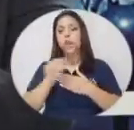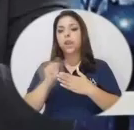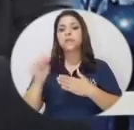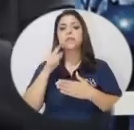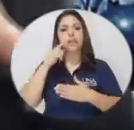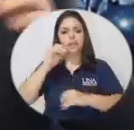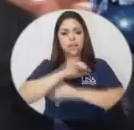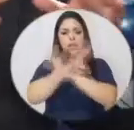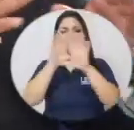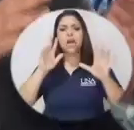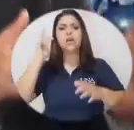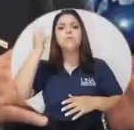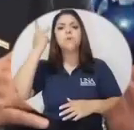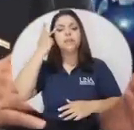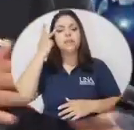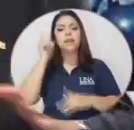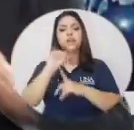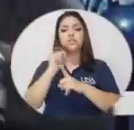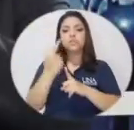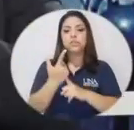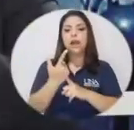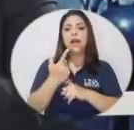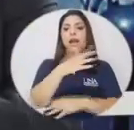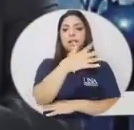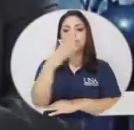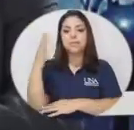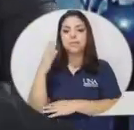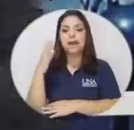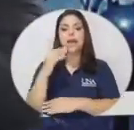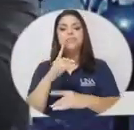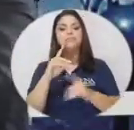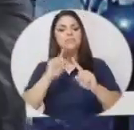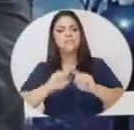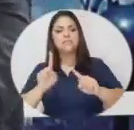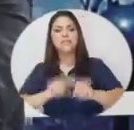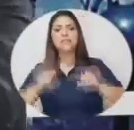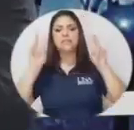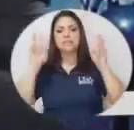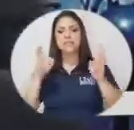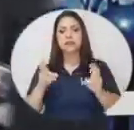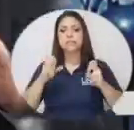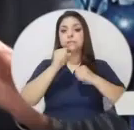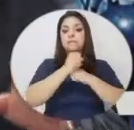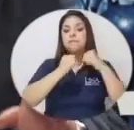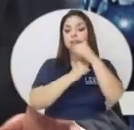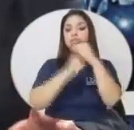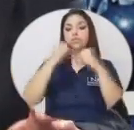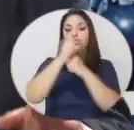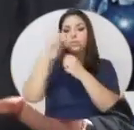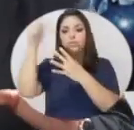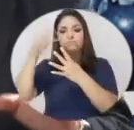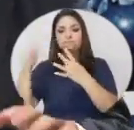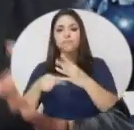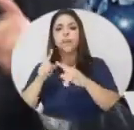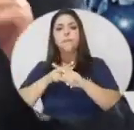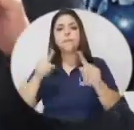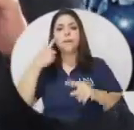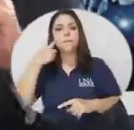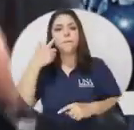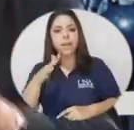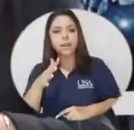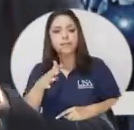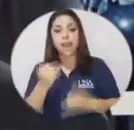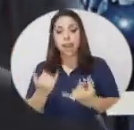clara en seguridad social, en ambientales, en derechos sociales, en ciertos temas, infraestructura, etcétera,